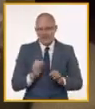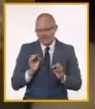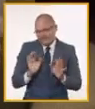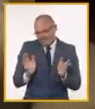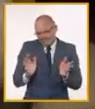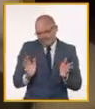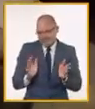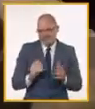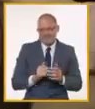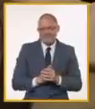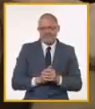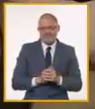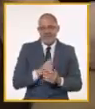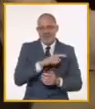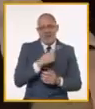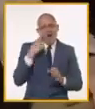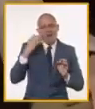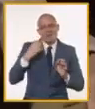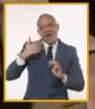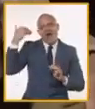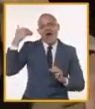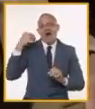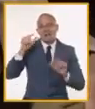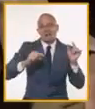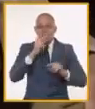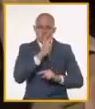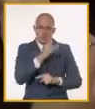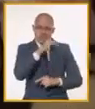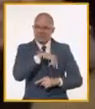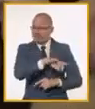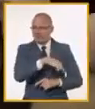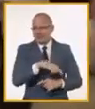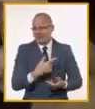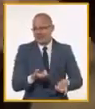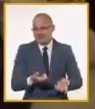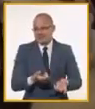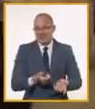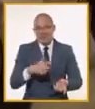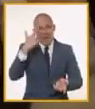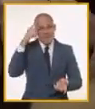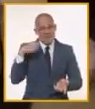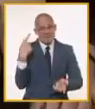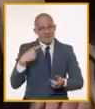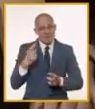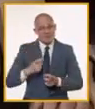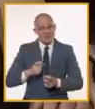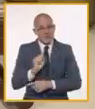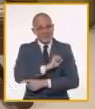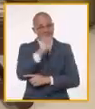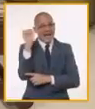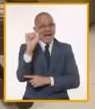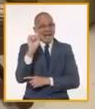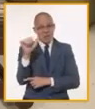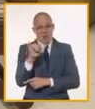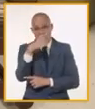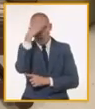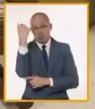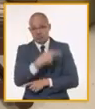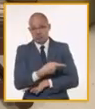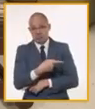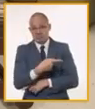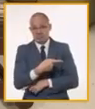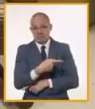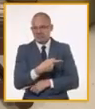ambiente, era ese que hasta esos momentos había en este país. Y creían que nosotros después desaparecíamos. En todos esos lugares